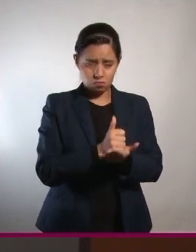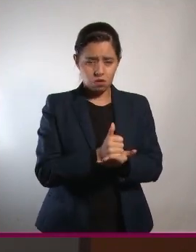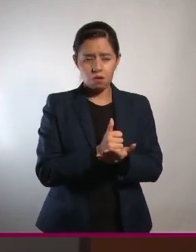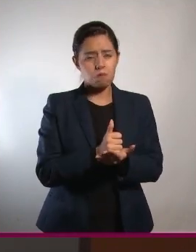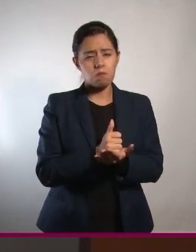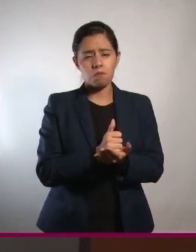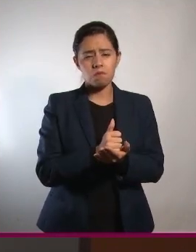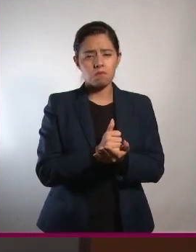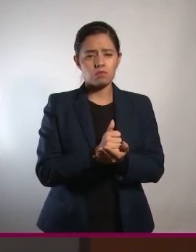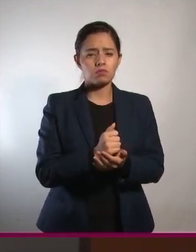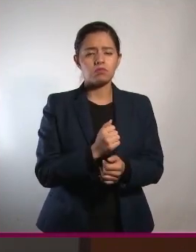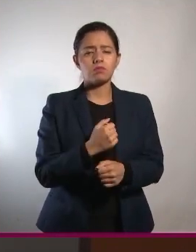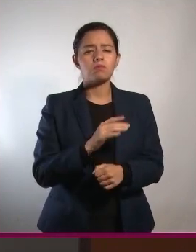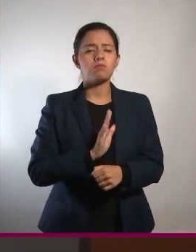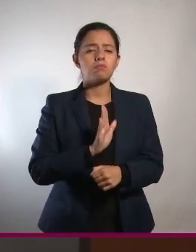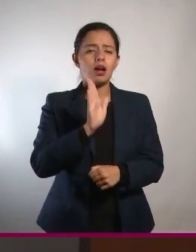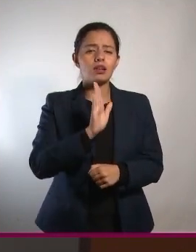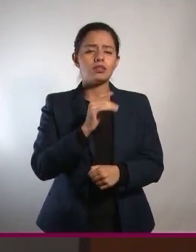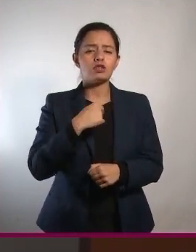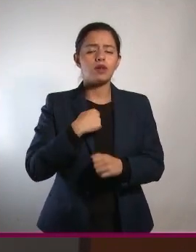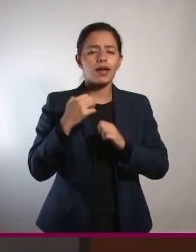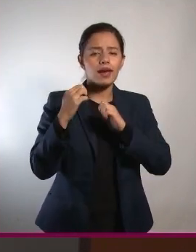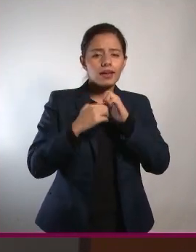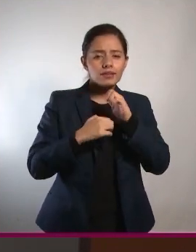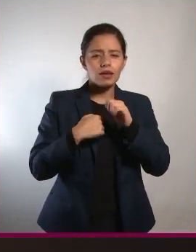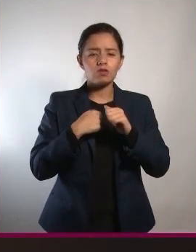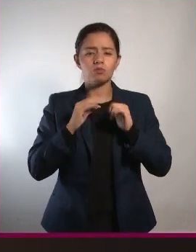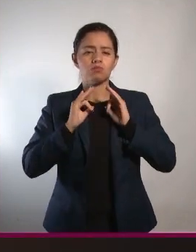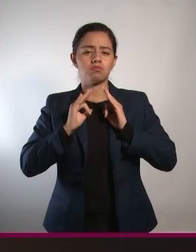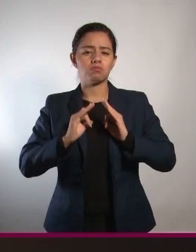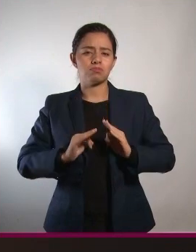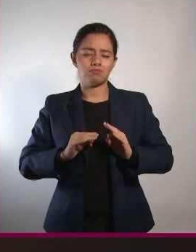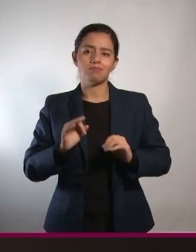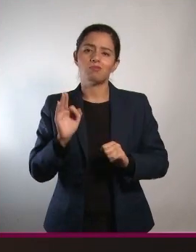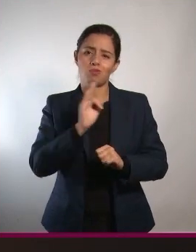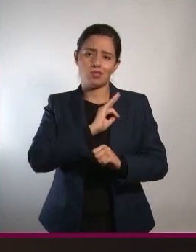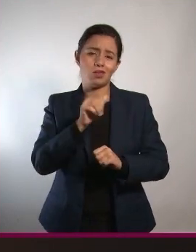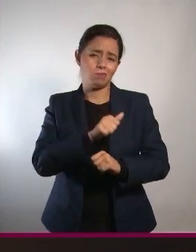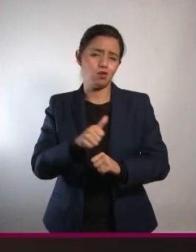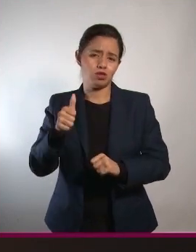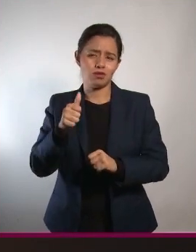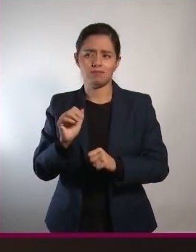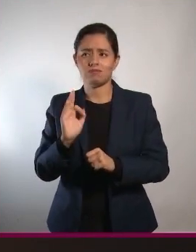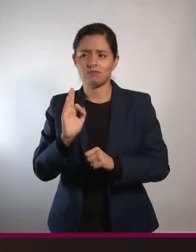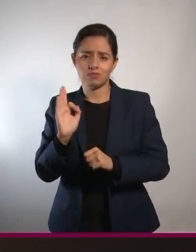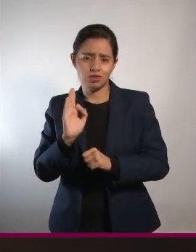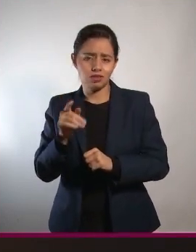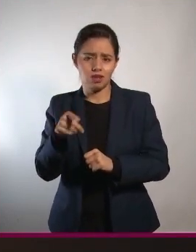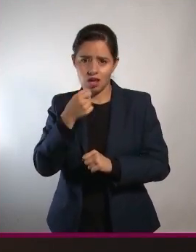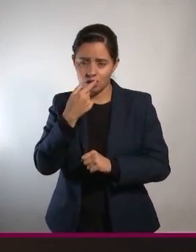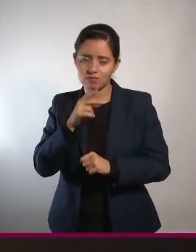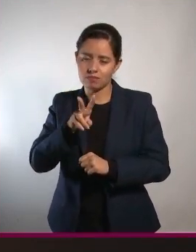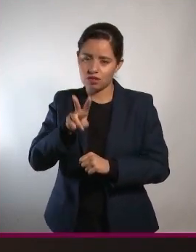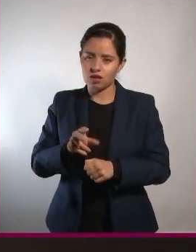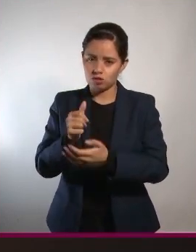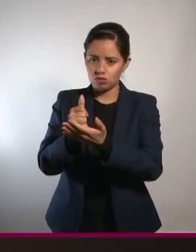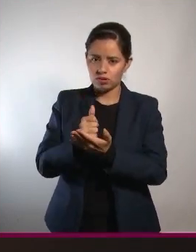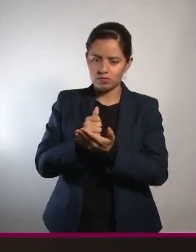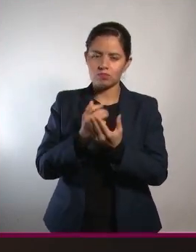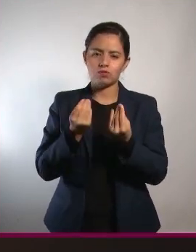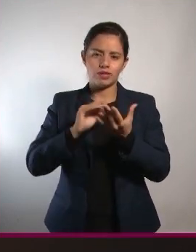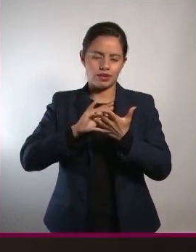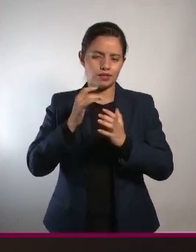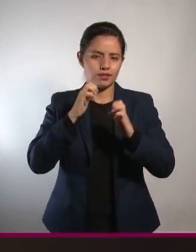la aplicación de otras que sí son realmente útiles. Perfecto. Doctor, muchísimas gracias por esta